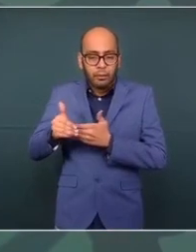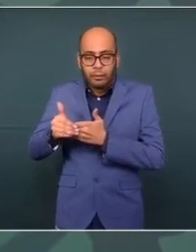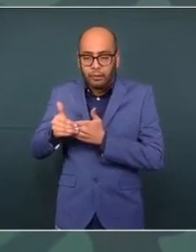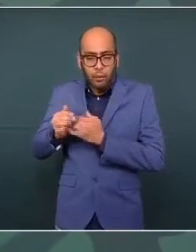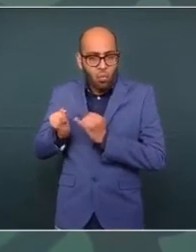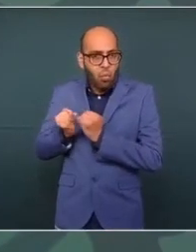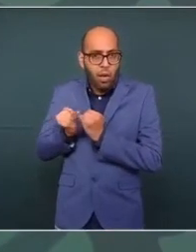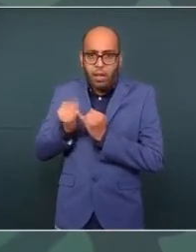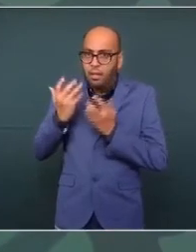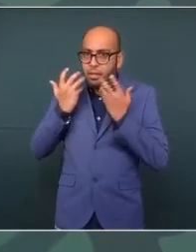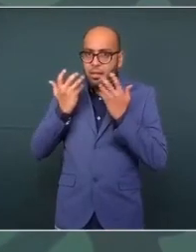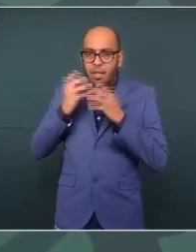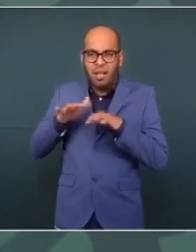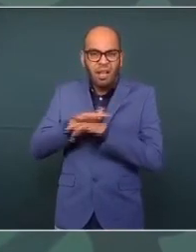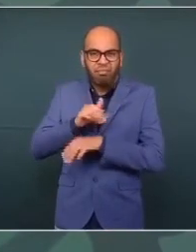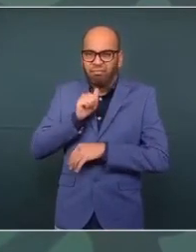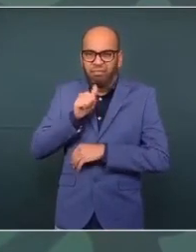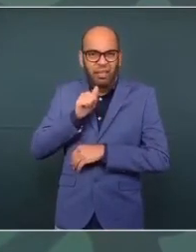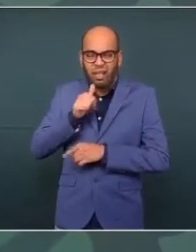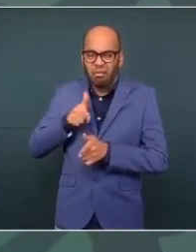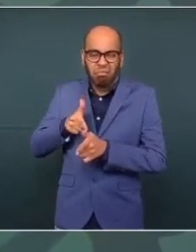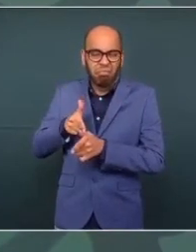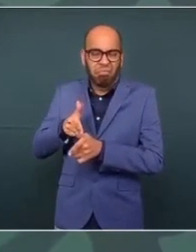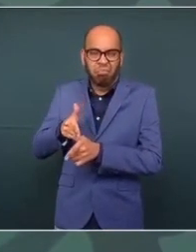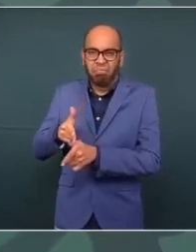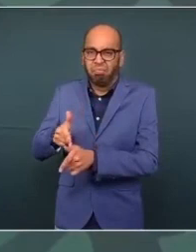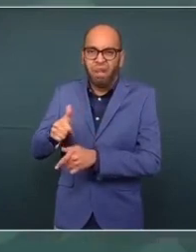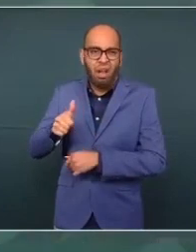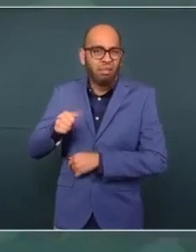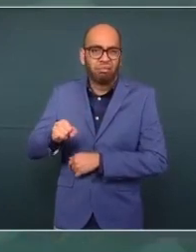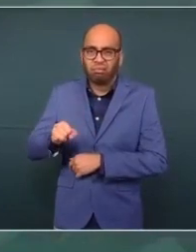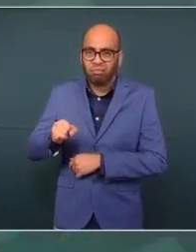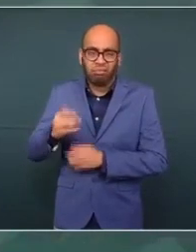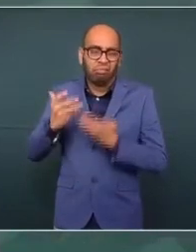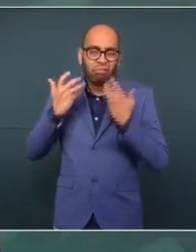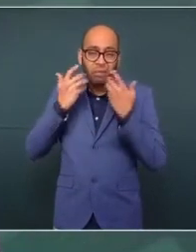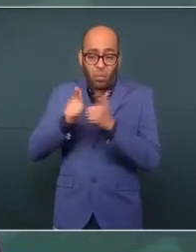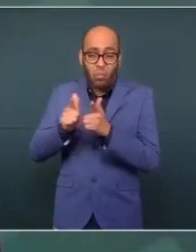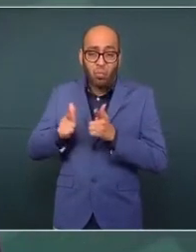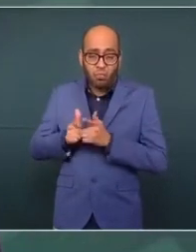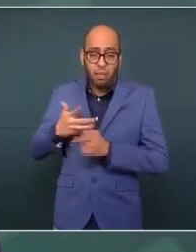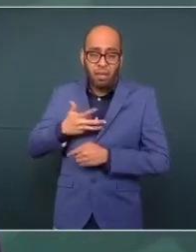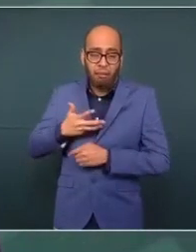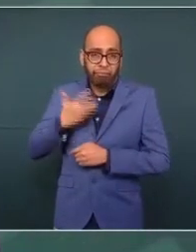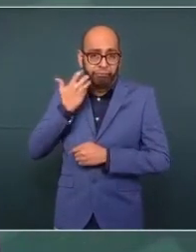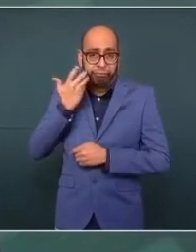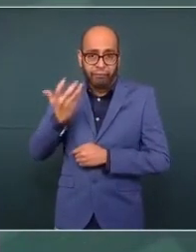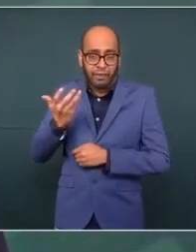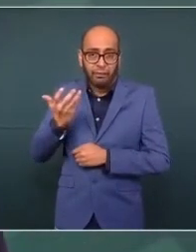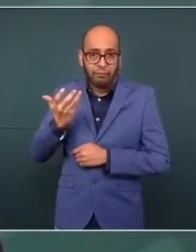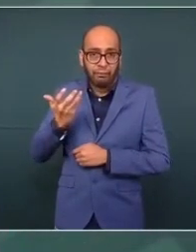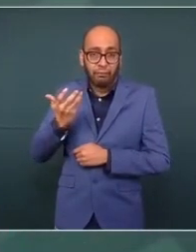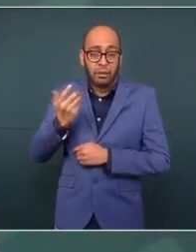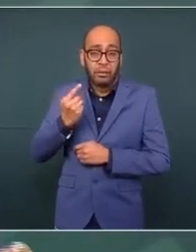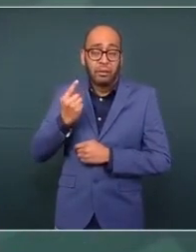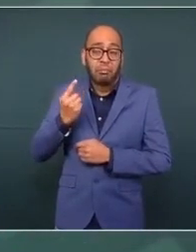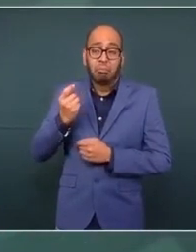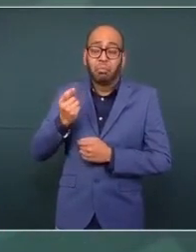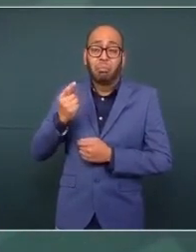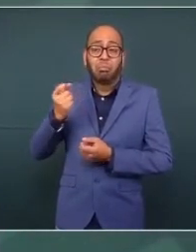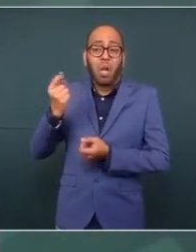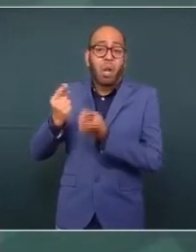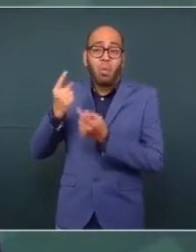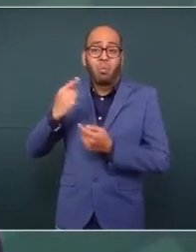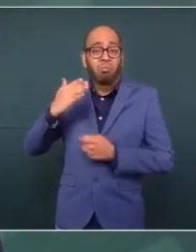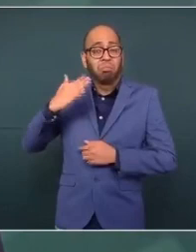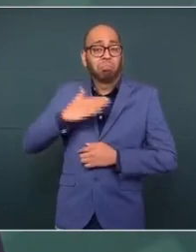el statu quo, que las cosas no cambien, que continúen los privilegios, que continúe el